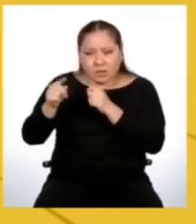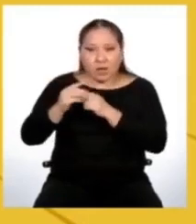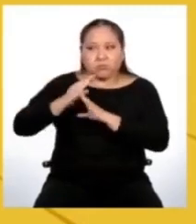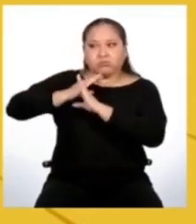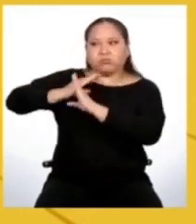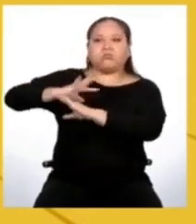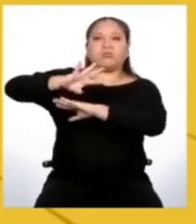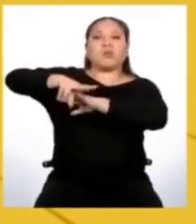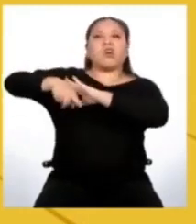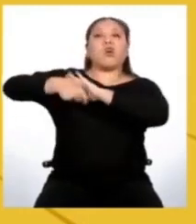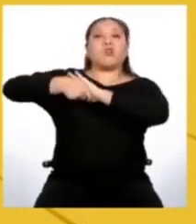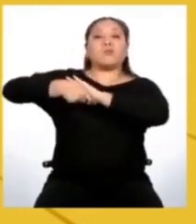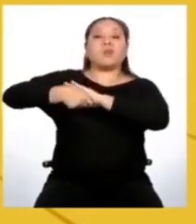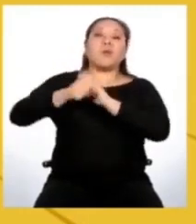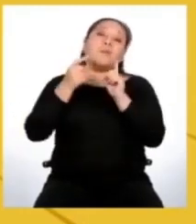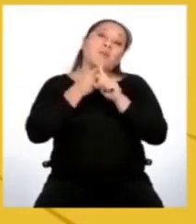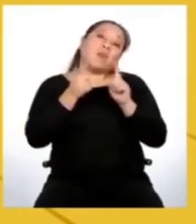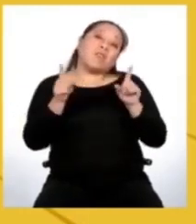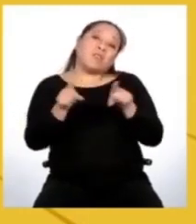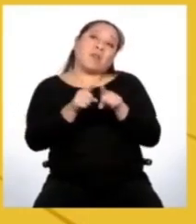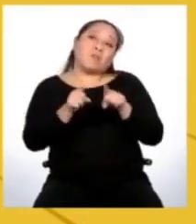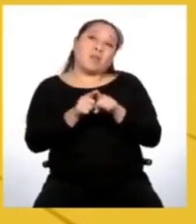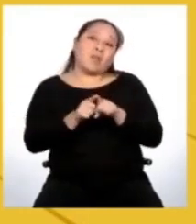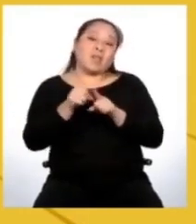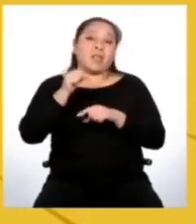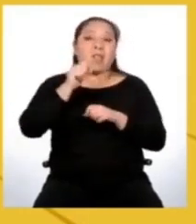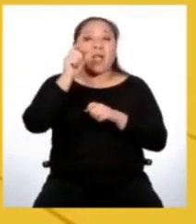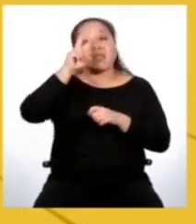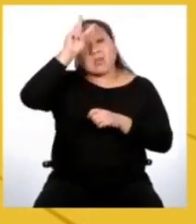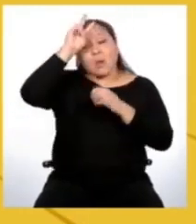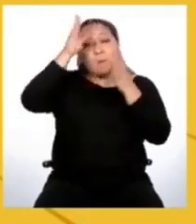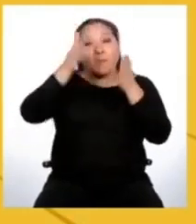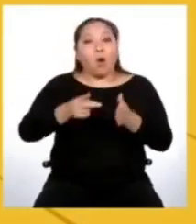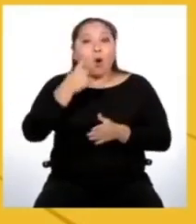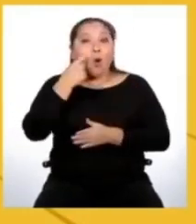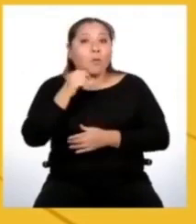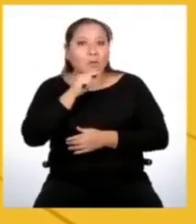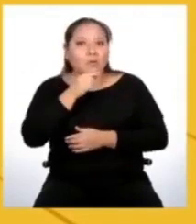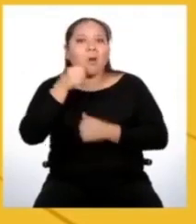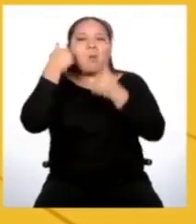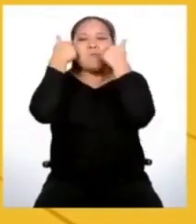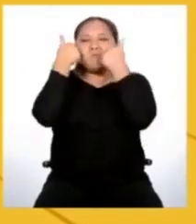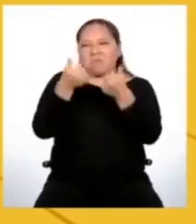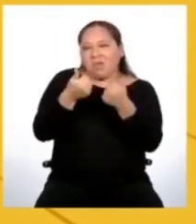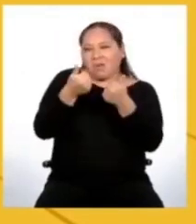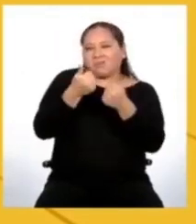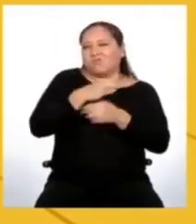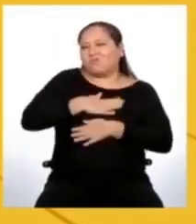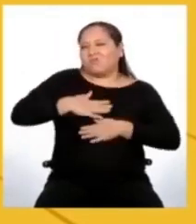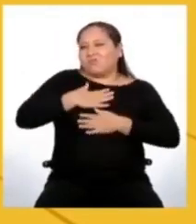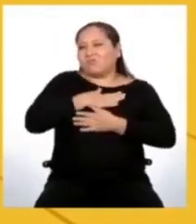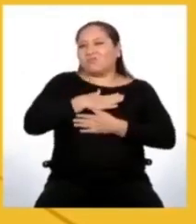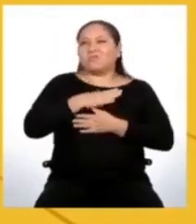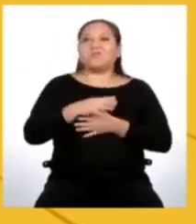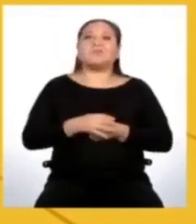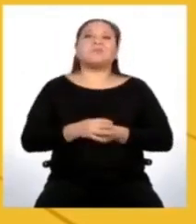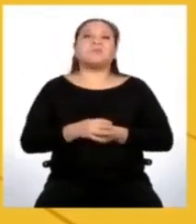corrupción. Pero, además de todo eso, los peruanos y peruanas somos bien chéveres.